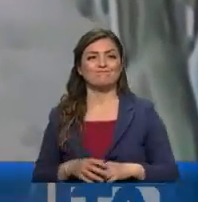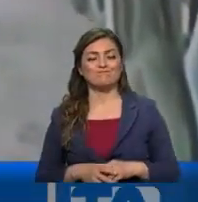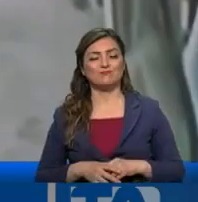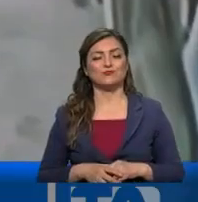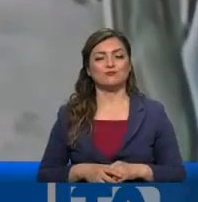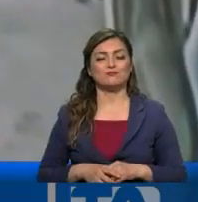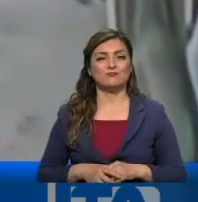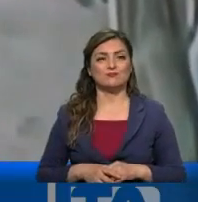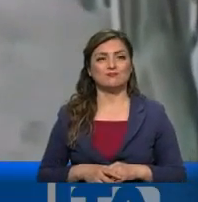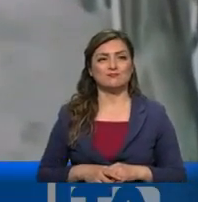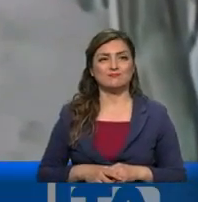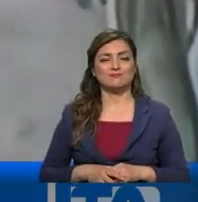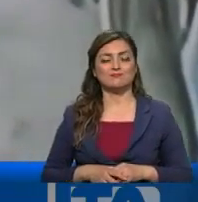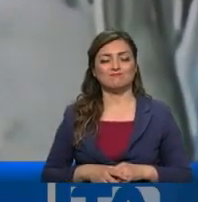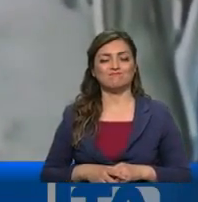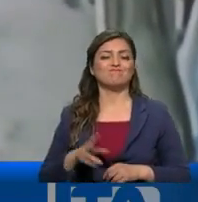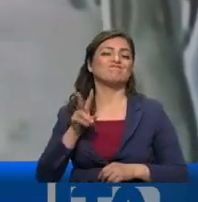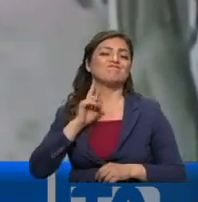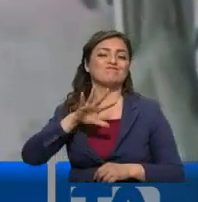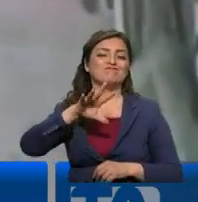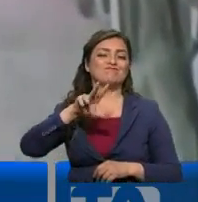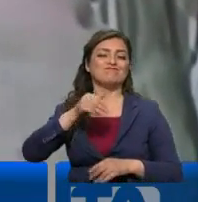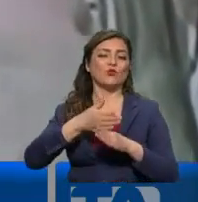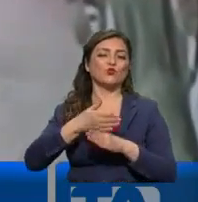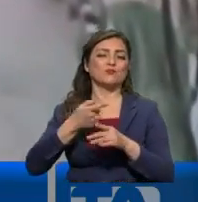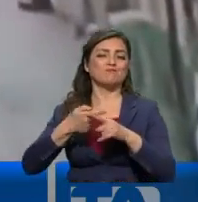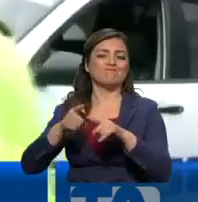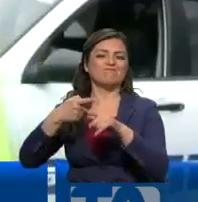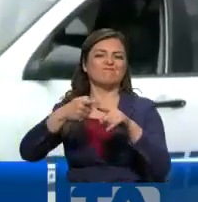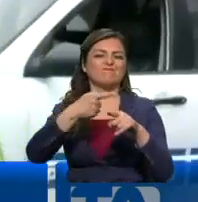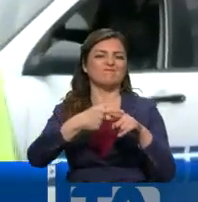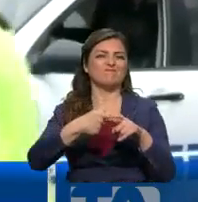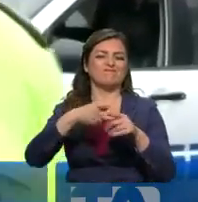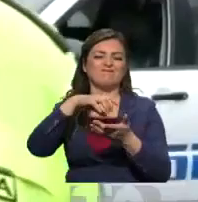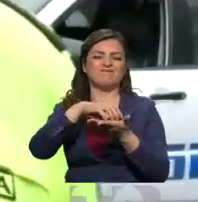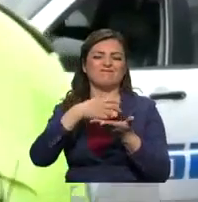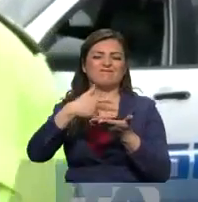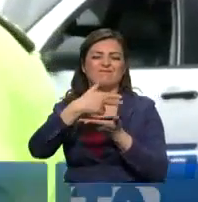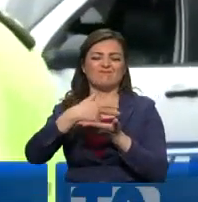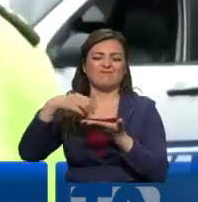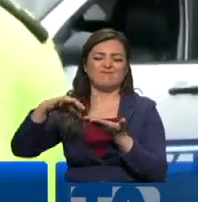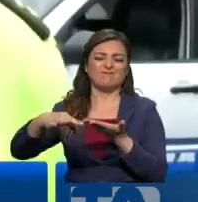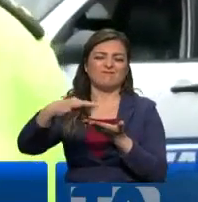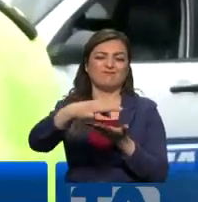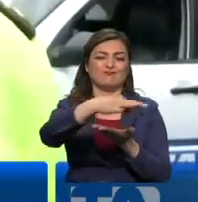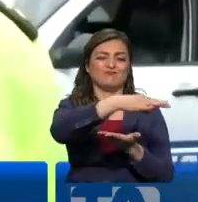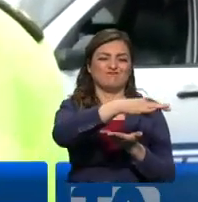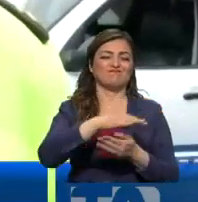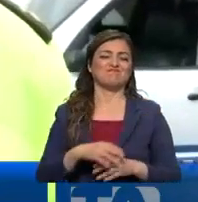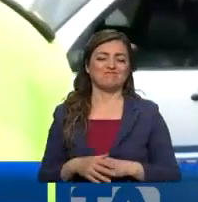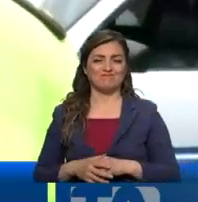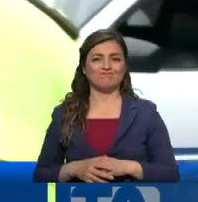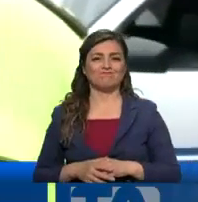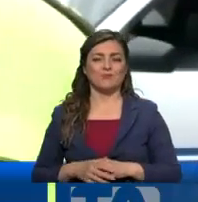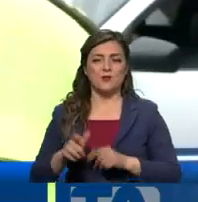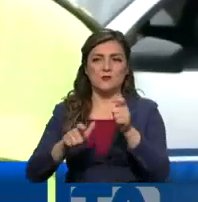Varias son las víctimas de robo con armas blancas en diferentes cantones de la provincia. El llamado que hacemos es a la ciudadanía para que